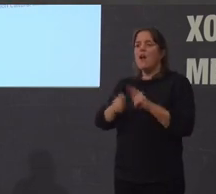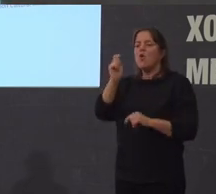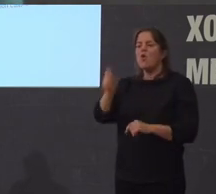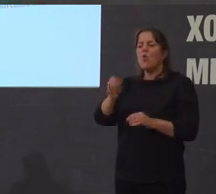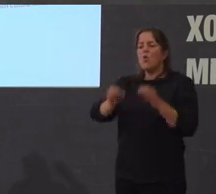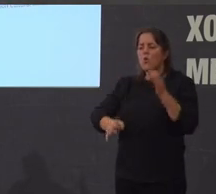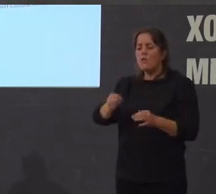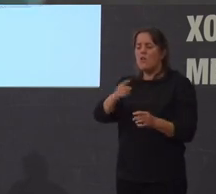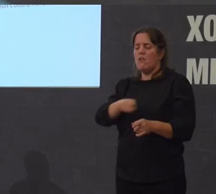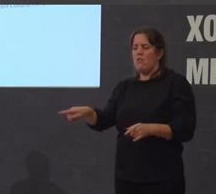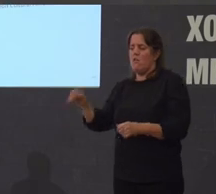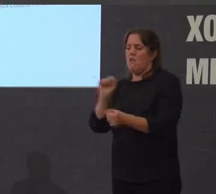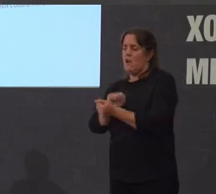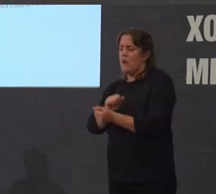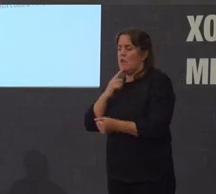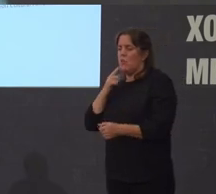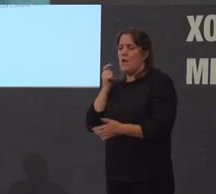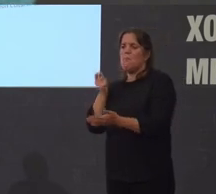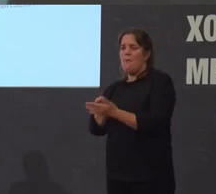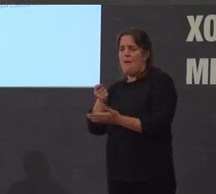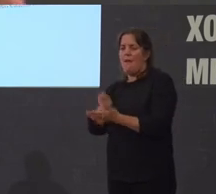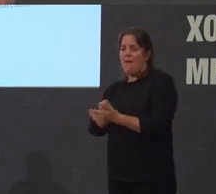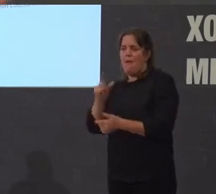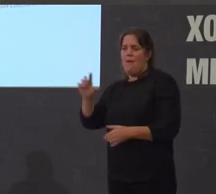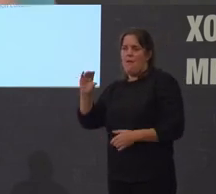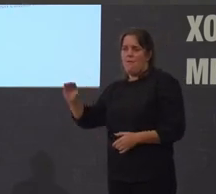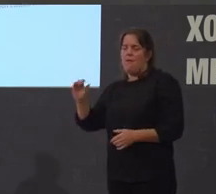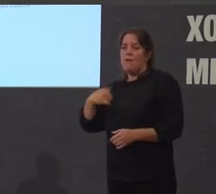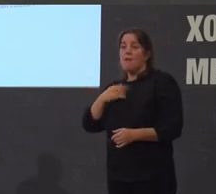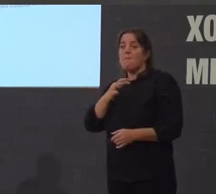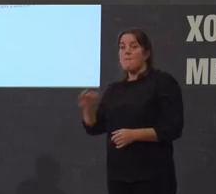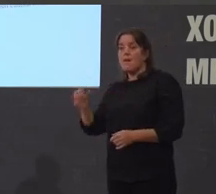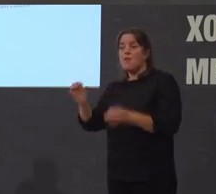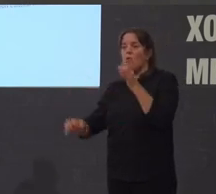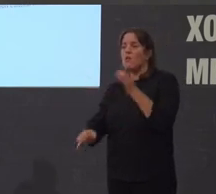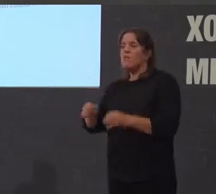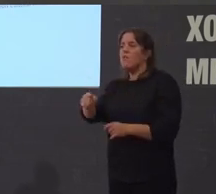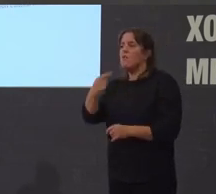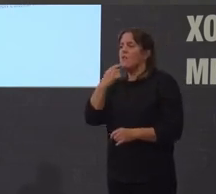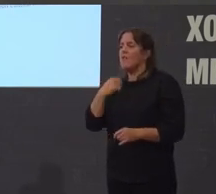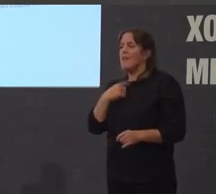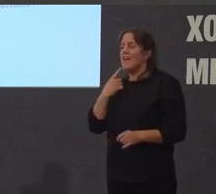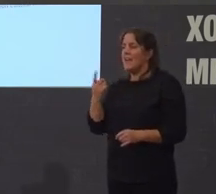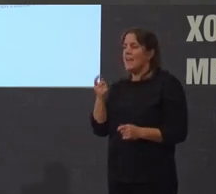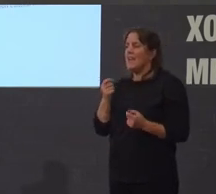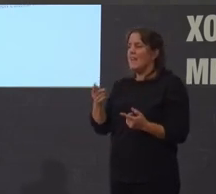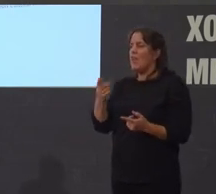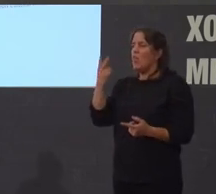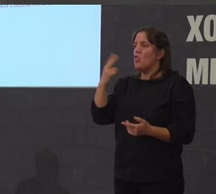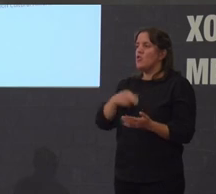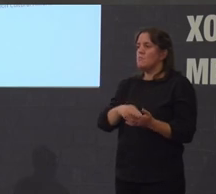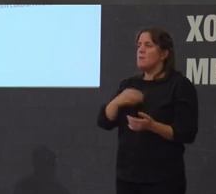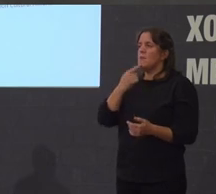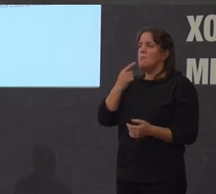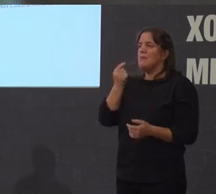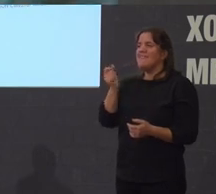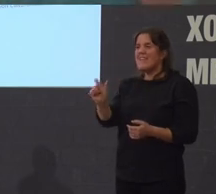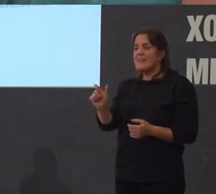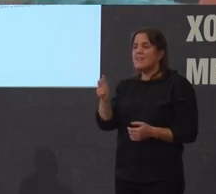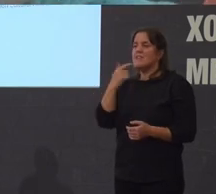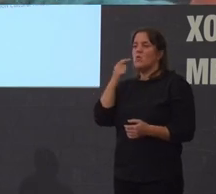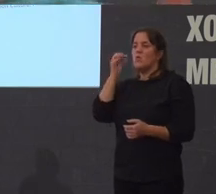cárcel de una indemnización muy grande y no su juicio y que descubren además que recibirá 2.000 pesetas de un mozo para